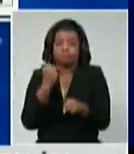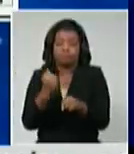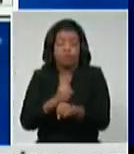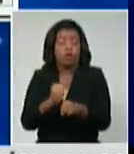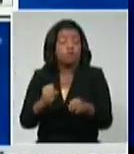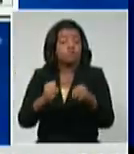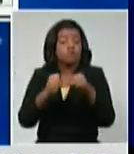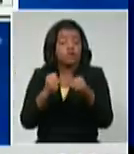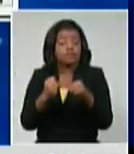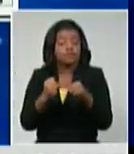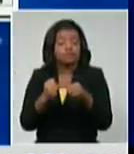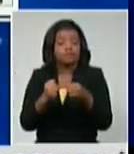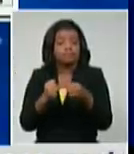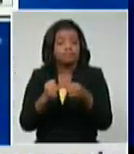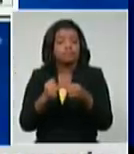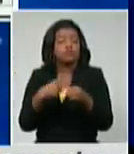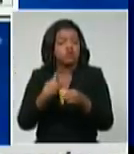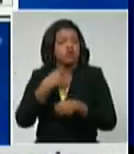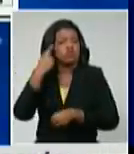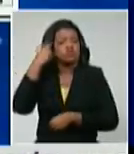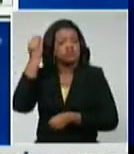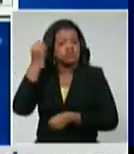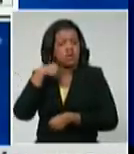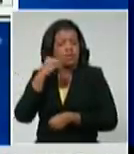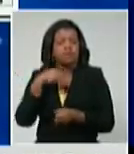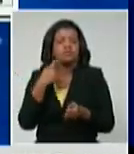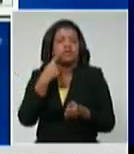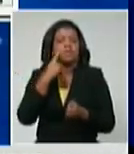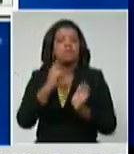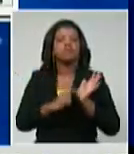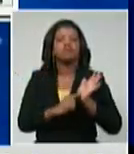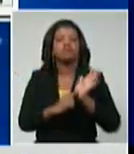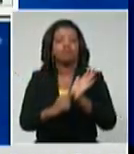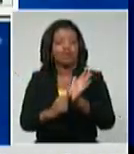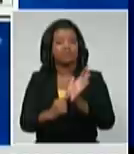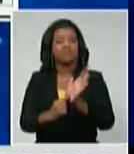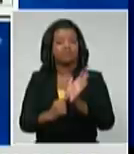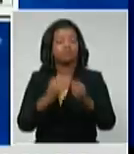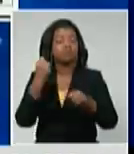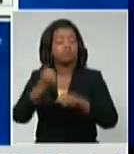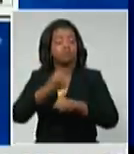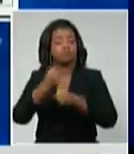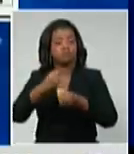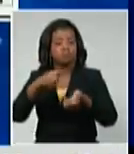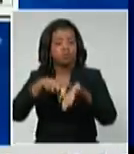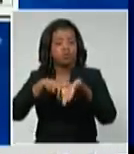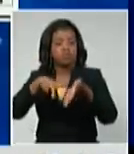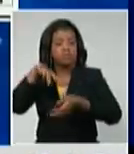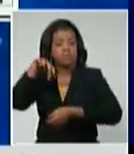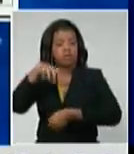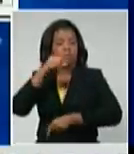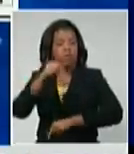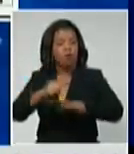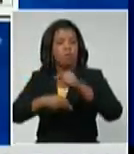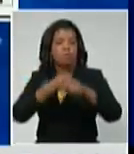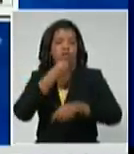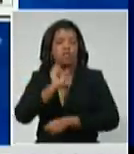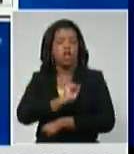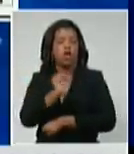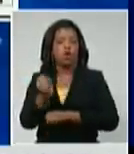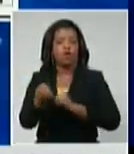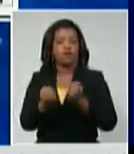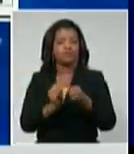no tenemos duda que, al igual que lo ha demostrado en otras ocasiones, Pinar del Río lo va a lograr controlar. No